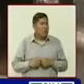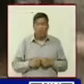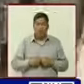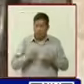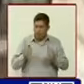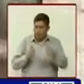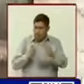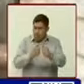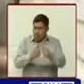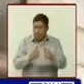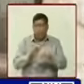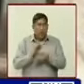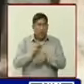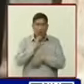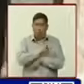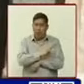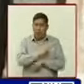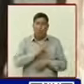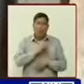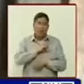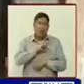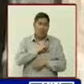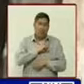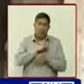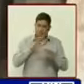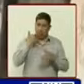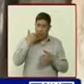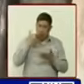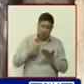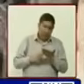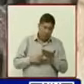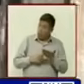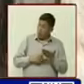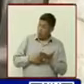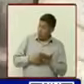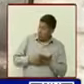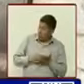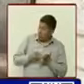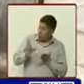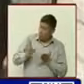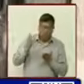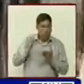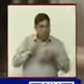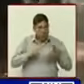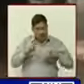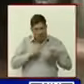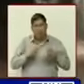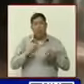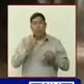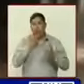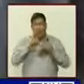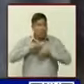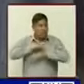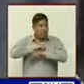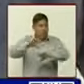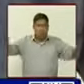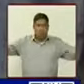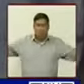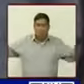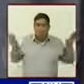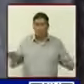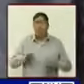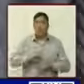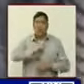sucedido, hicieron conocer al personal de la policía, por lo que inmediatamente, al tener conocimiento, se despliega